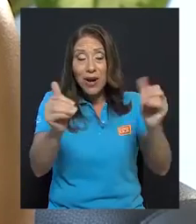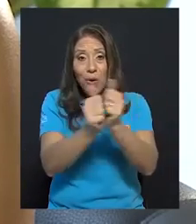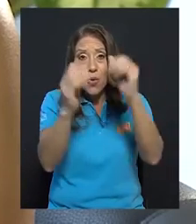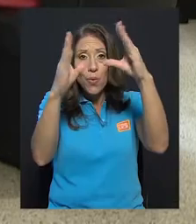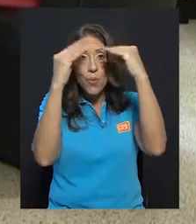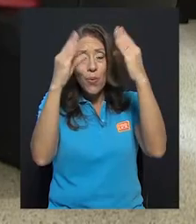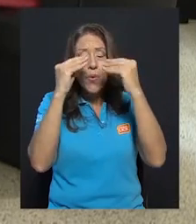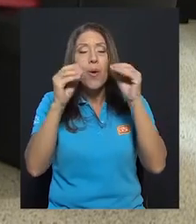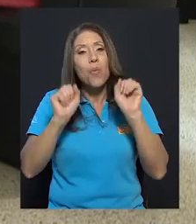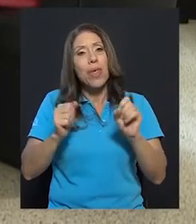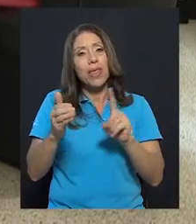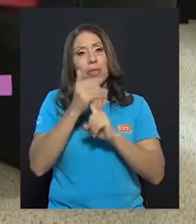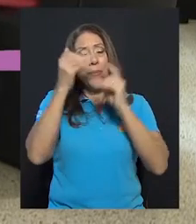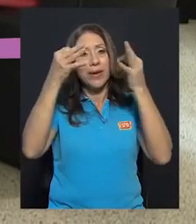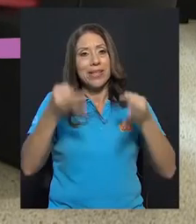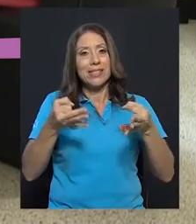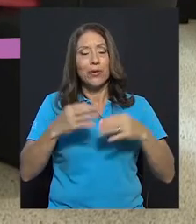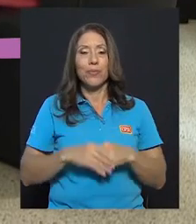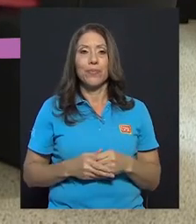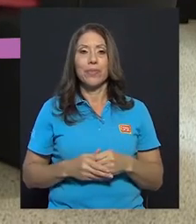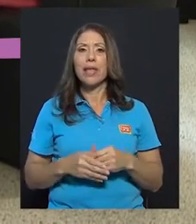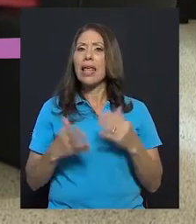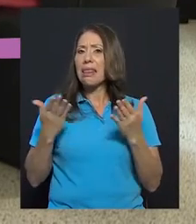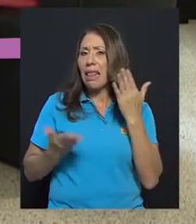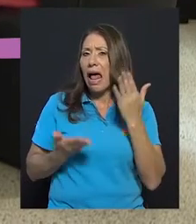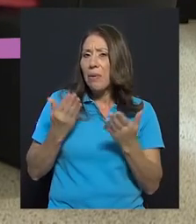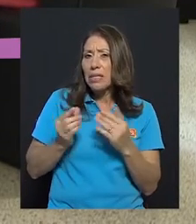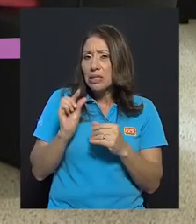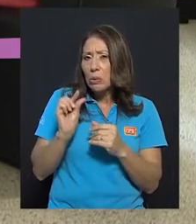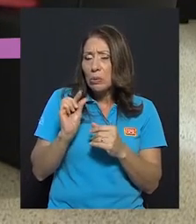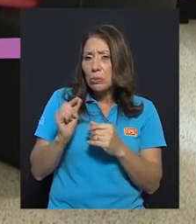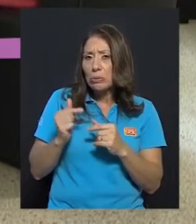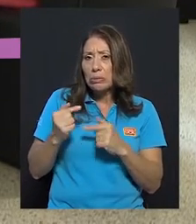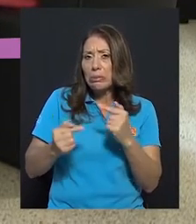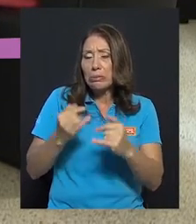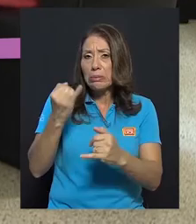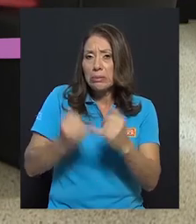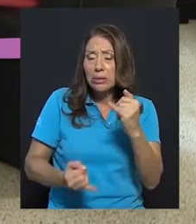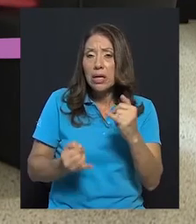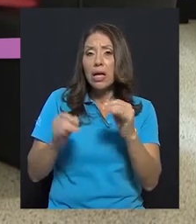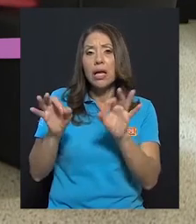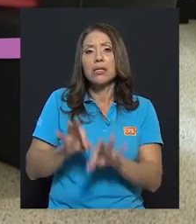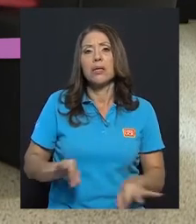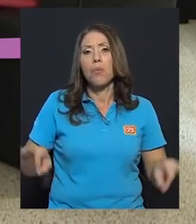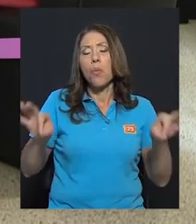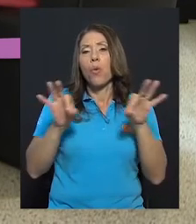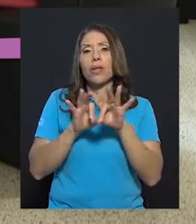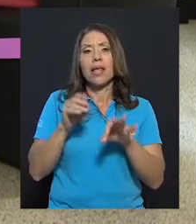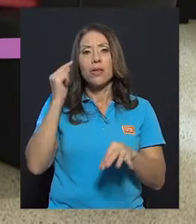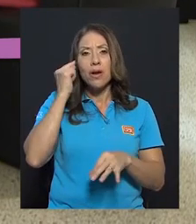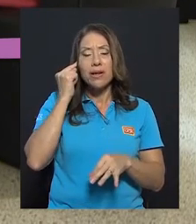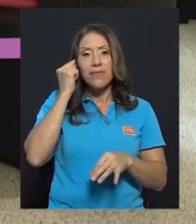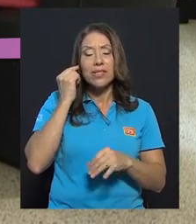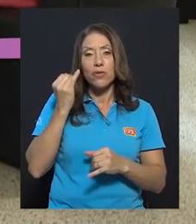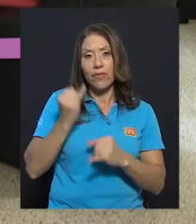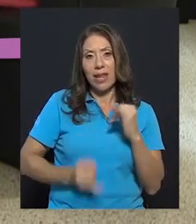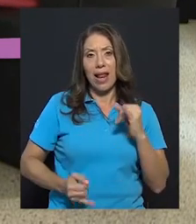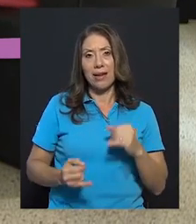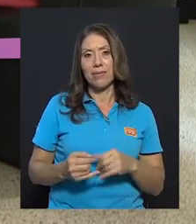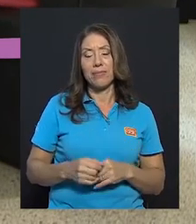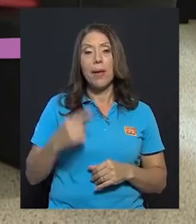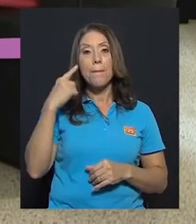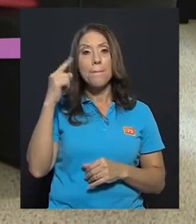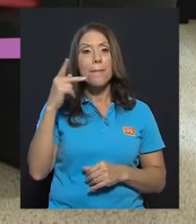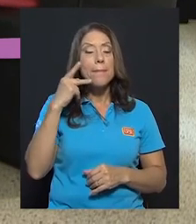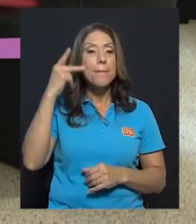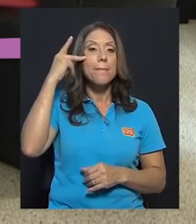decisión. Adriana, tal vez en este minuto que nos queda de programa, sí sería importante una reflexión final como Ministerio de Educación